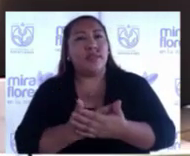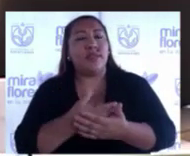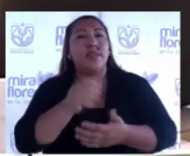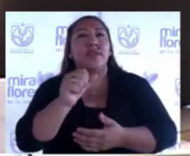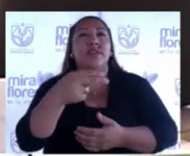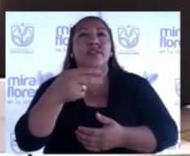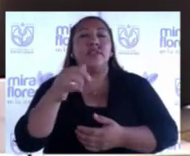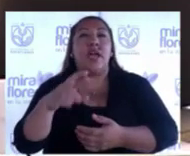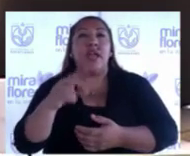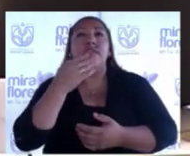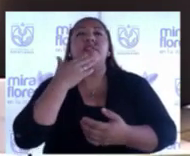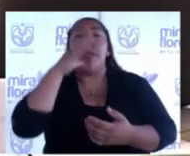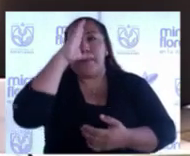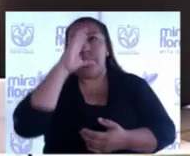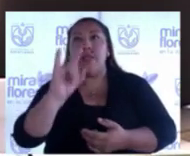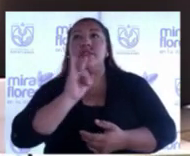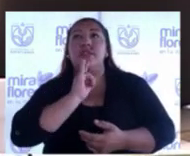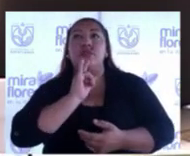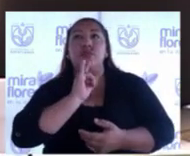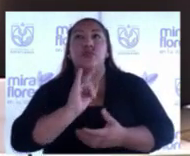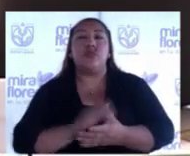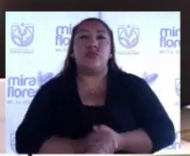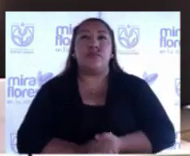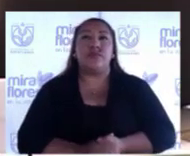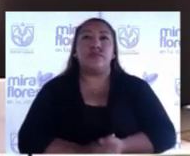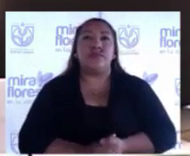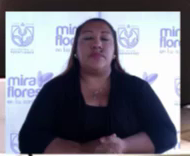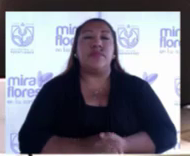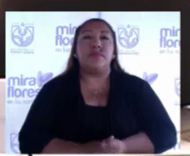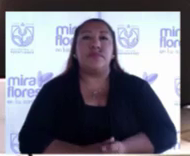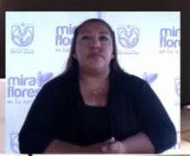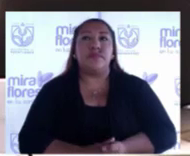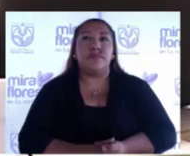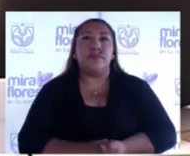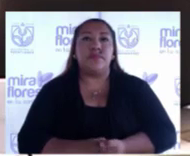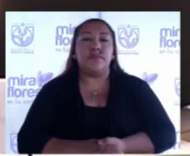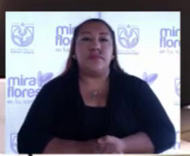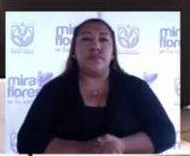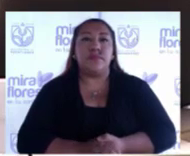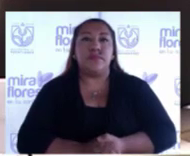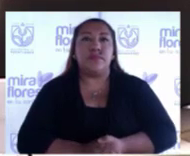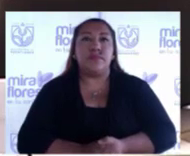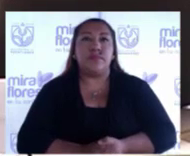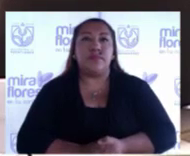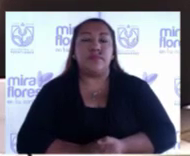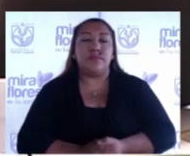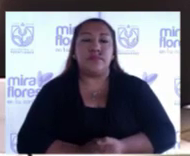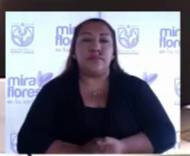Charles Jarret, cónsul de la Embajada de Estados Unidos de Norteamérica.